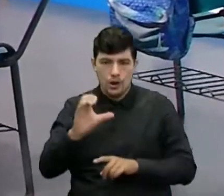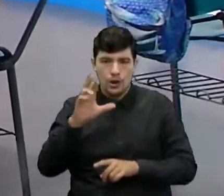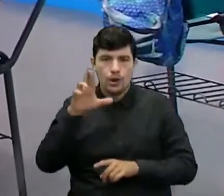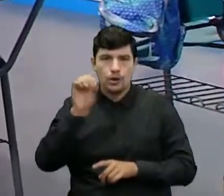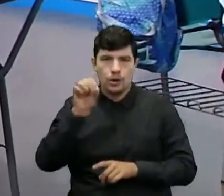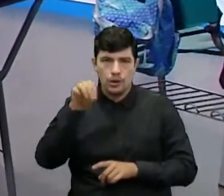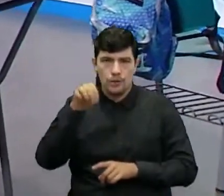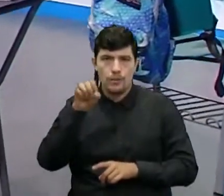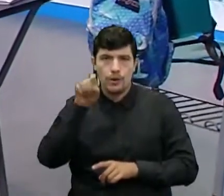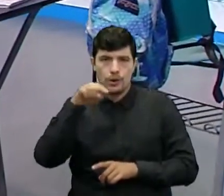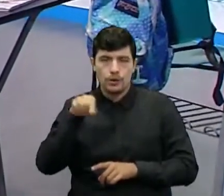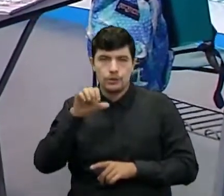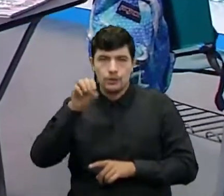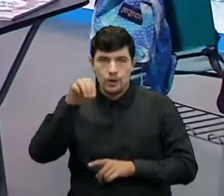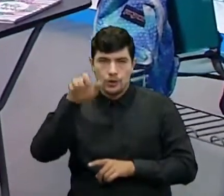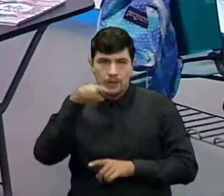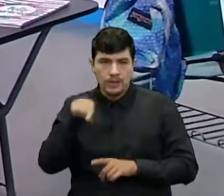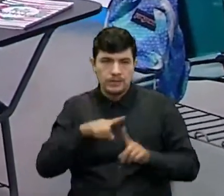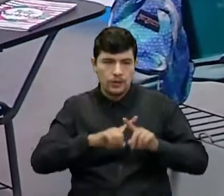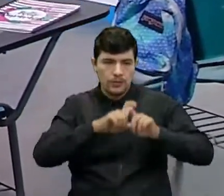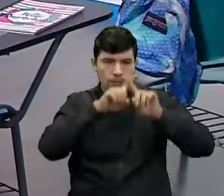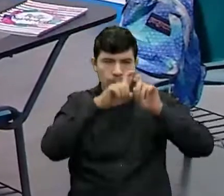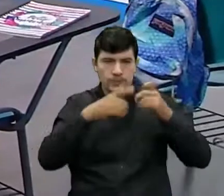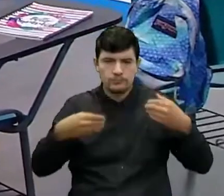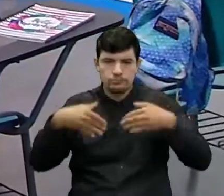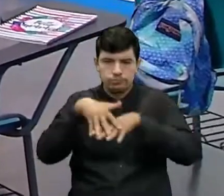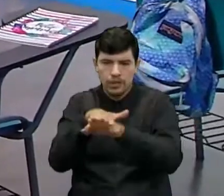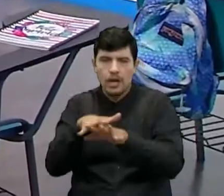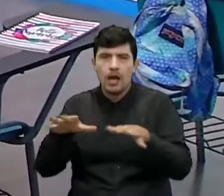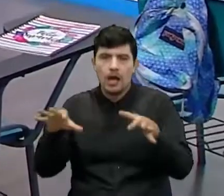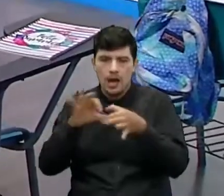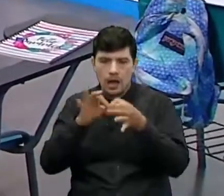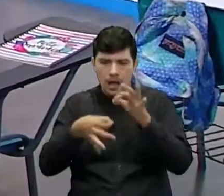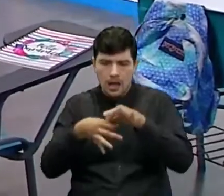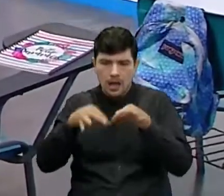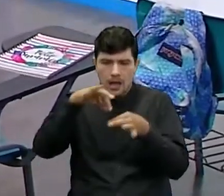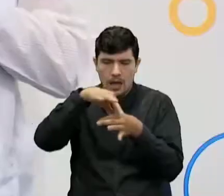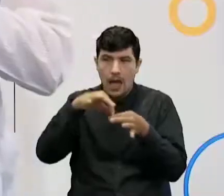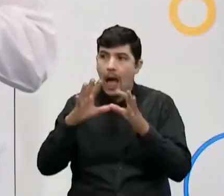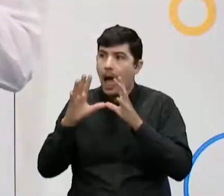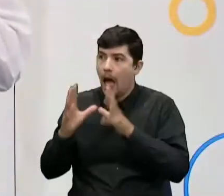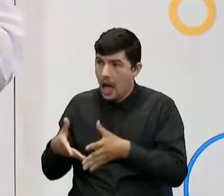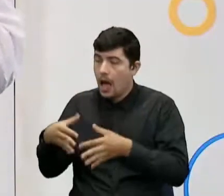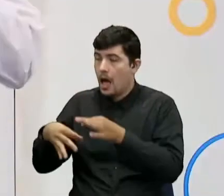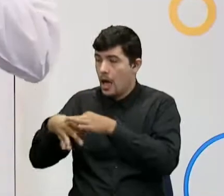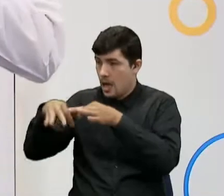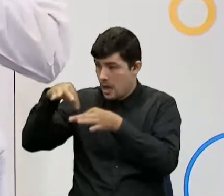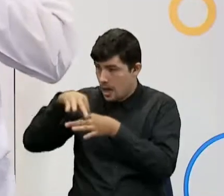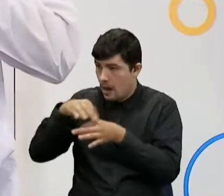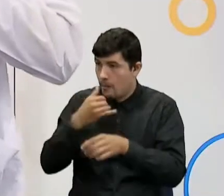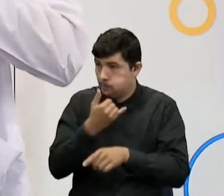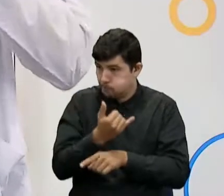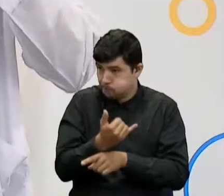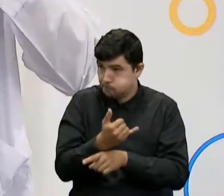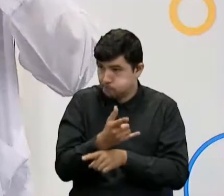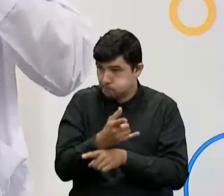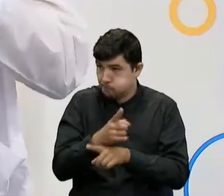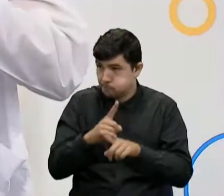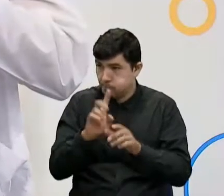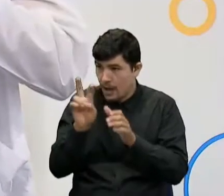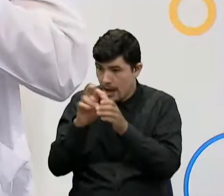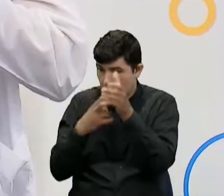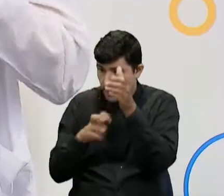Cromosomas Y estos son los que Sintetizan los genes Muy bien O sea que a través De los genes Pues lo que hacen Estos Este